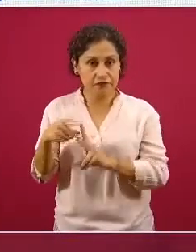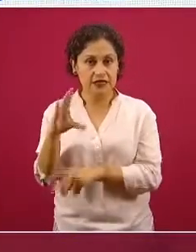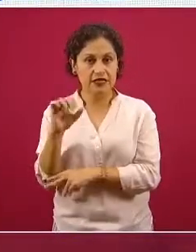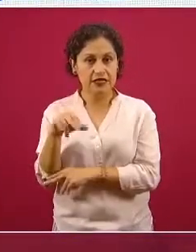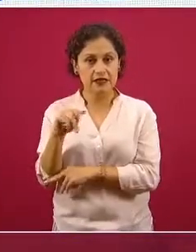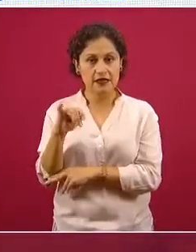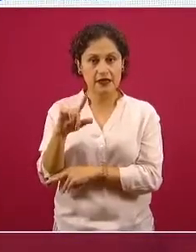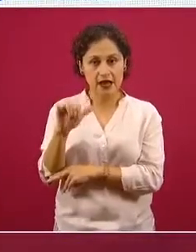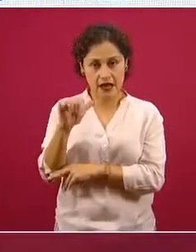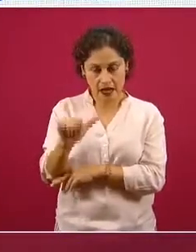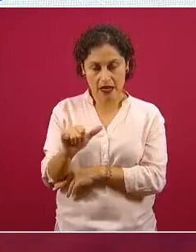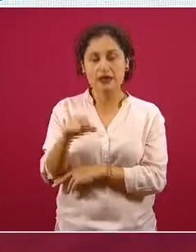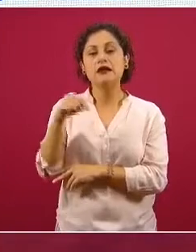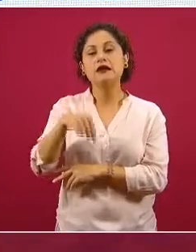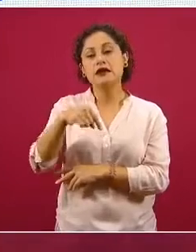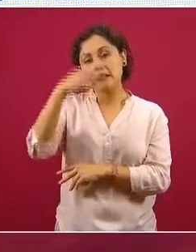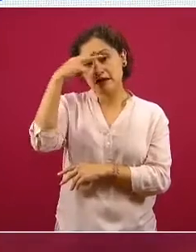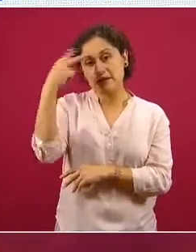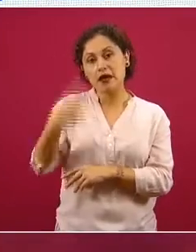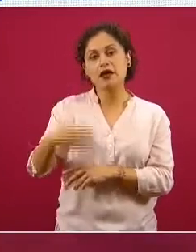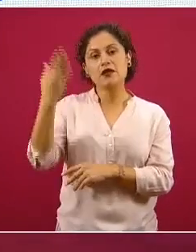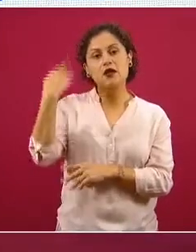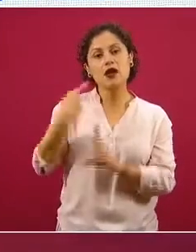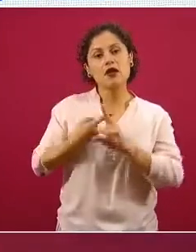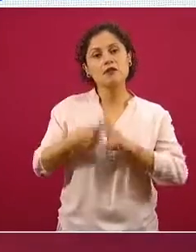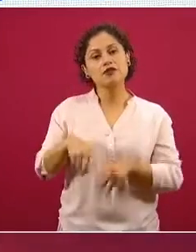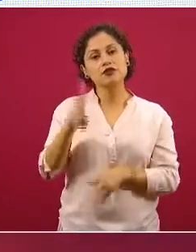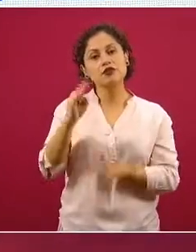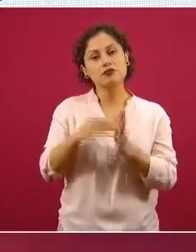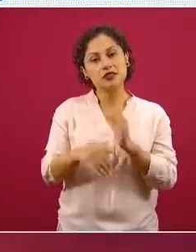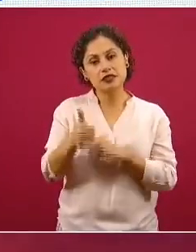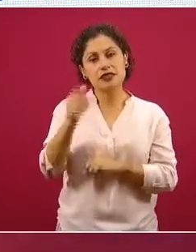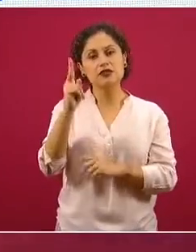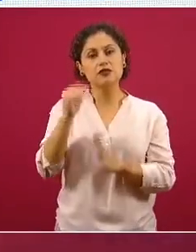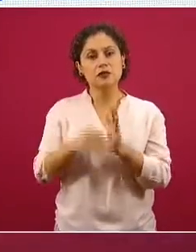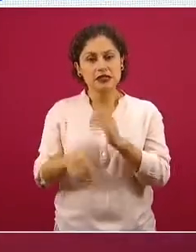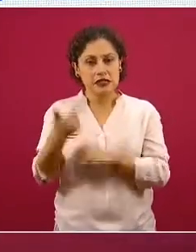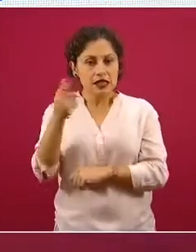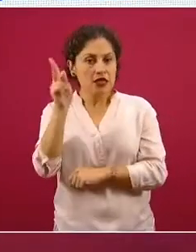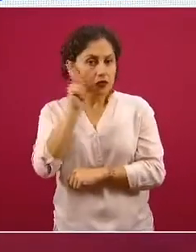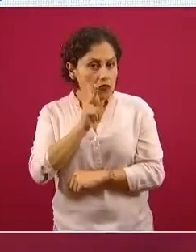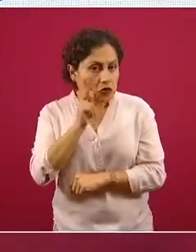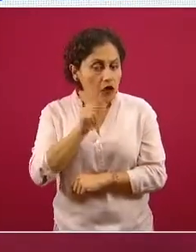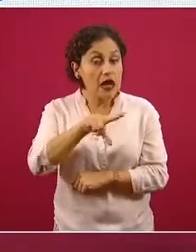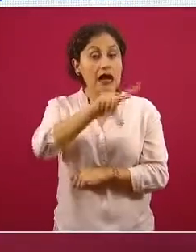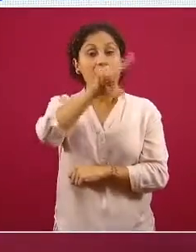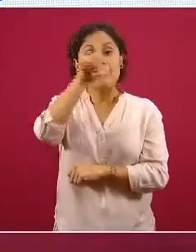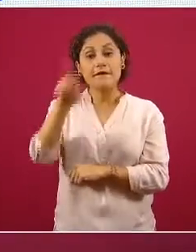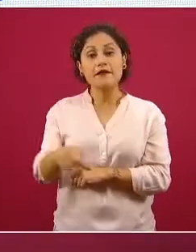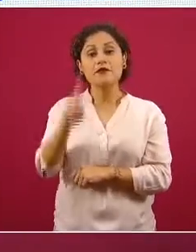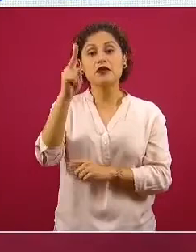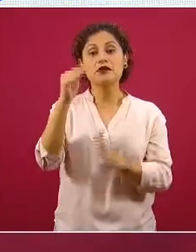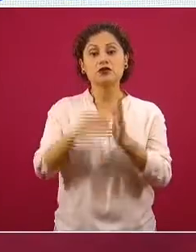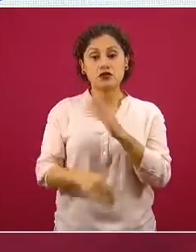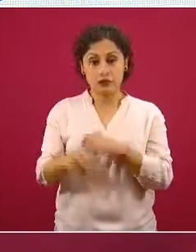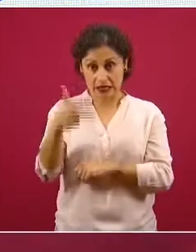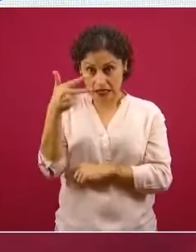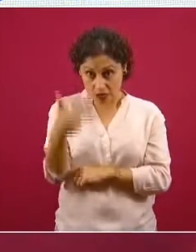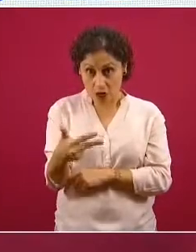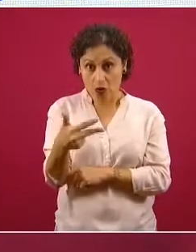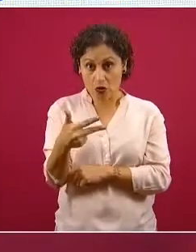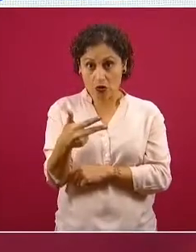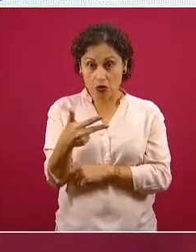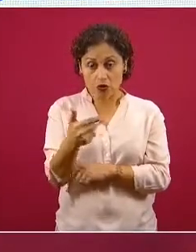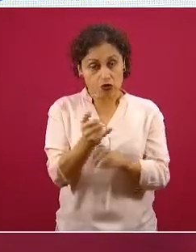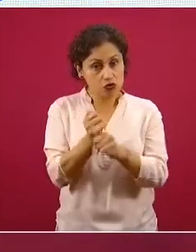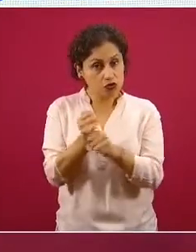forma, diríamos, experimental en 2006-2007. En 2008 lo reestructuramos, ampliamos el número de unidades